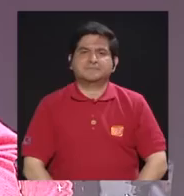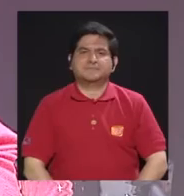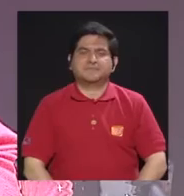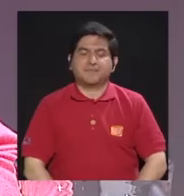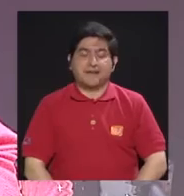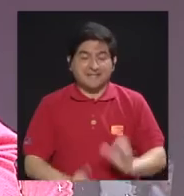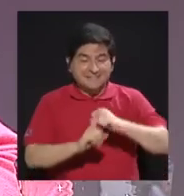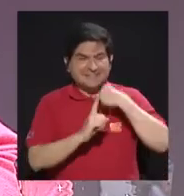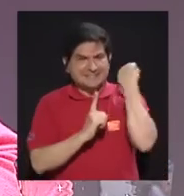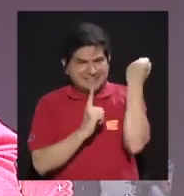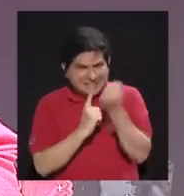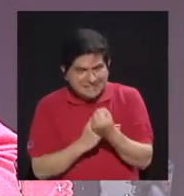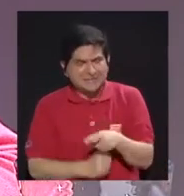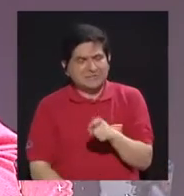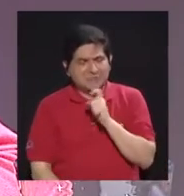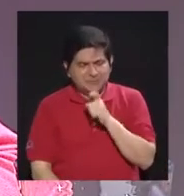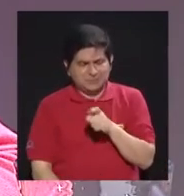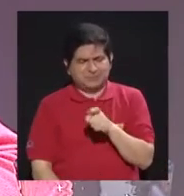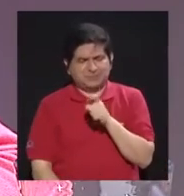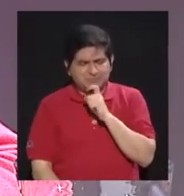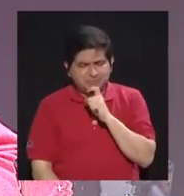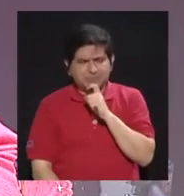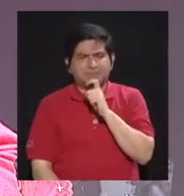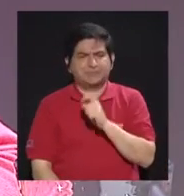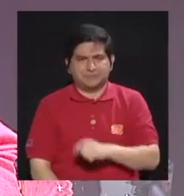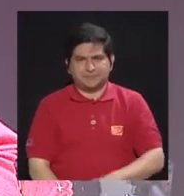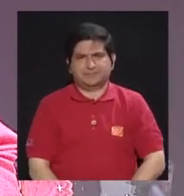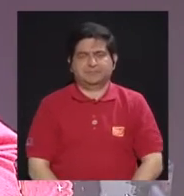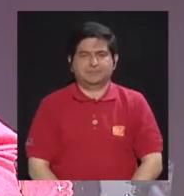es una situación muy difícil porque